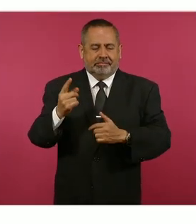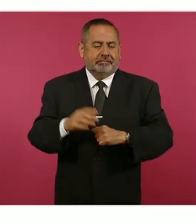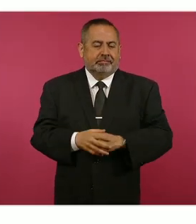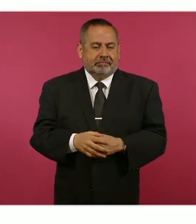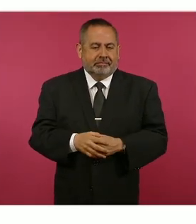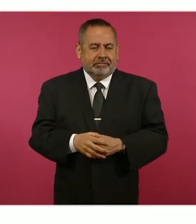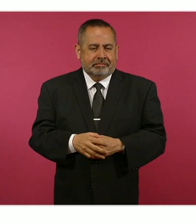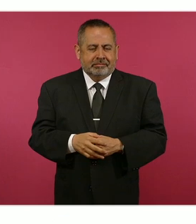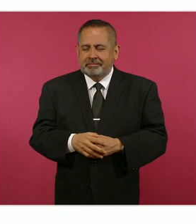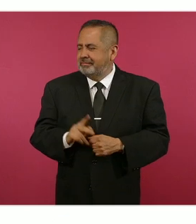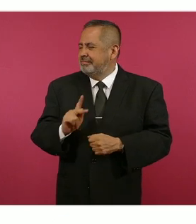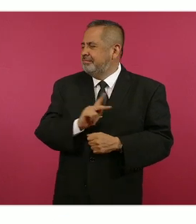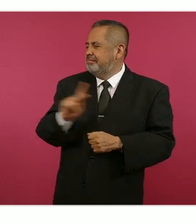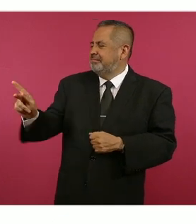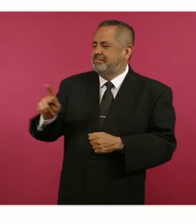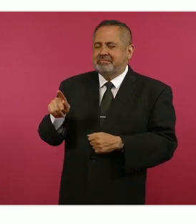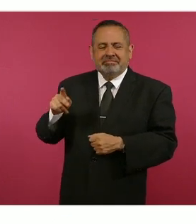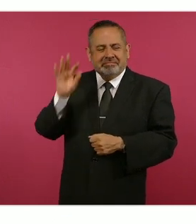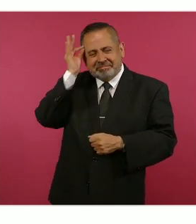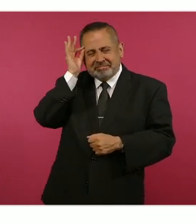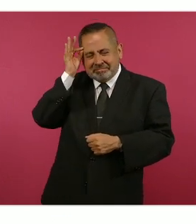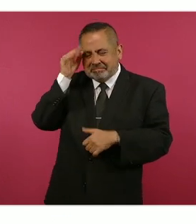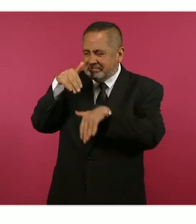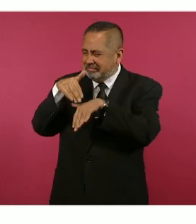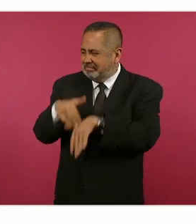Puro matraquero va a las mañaneras.